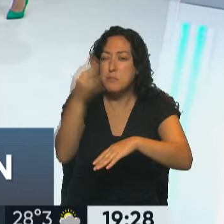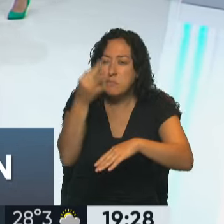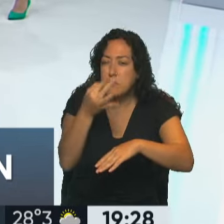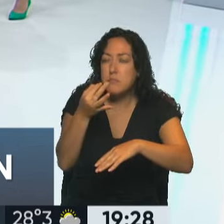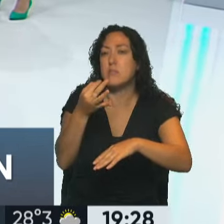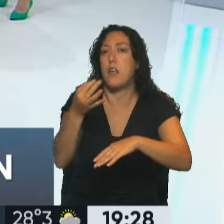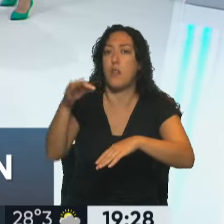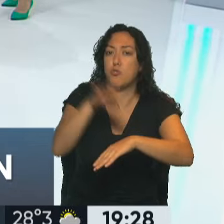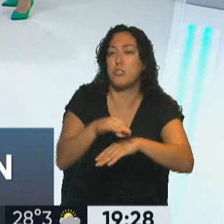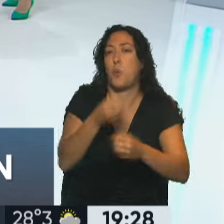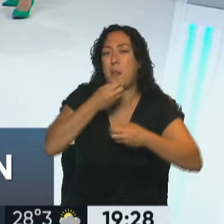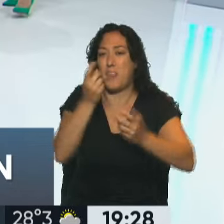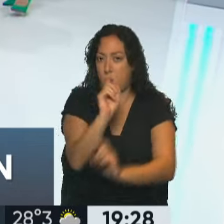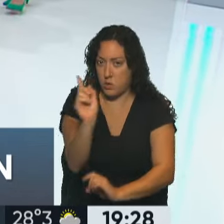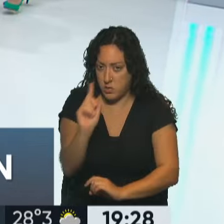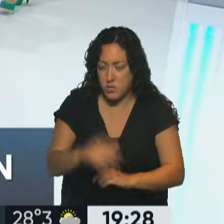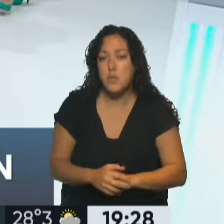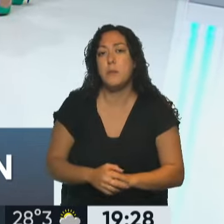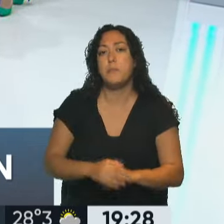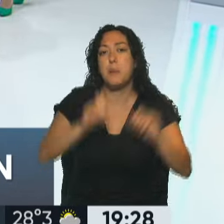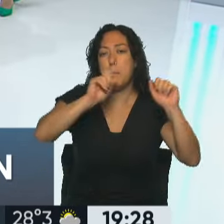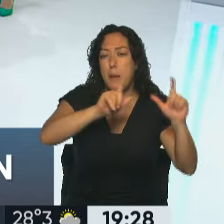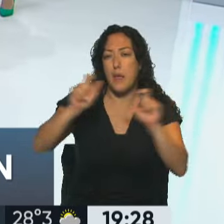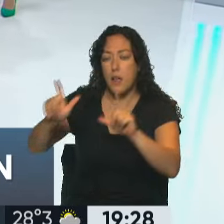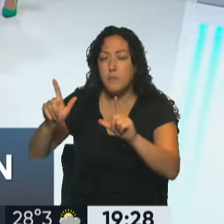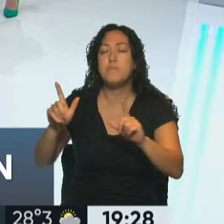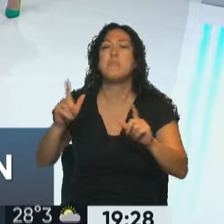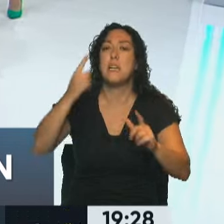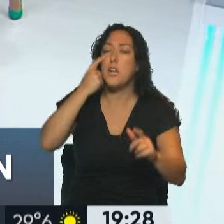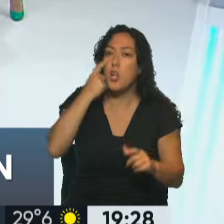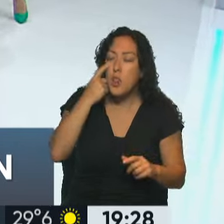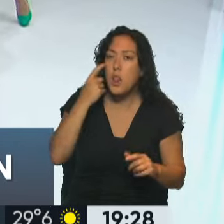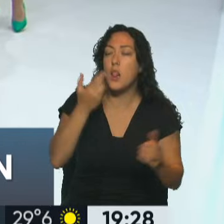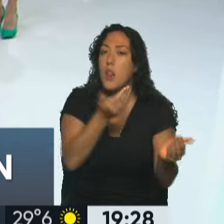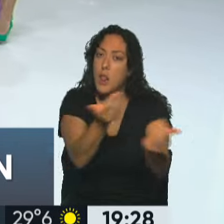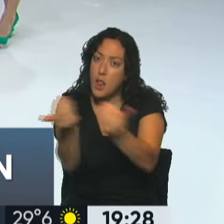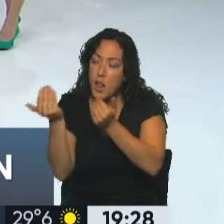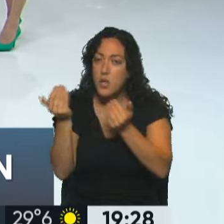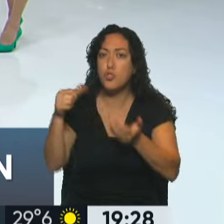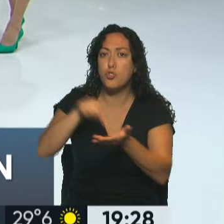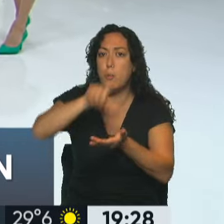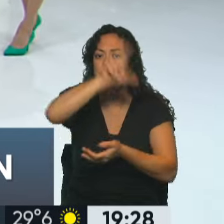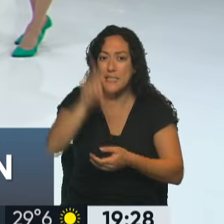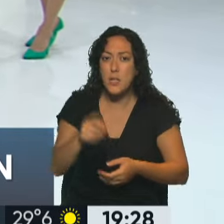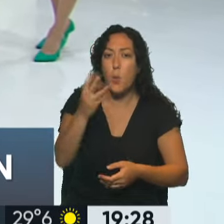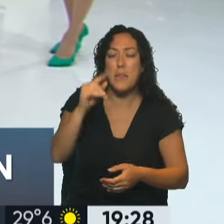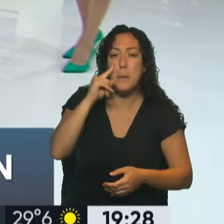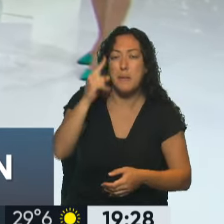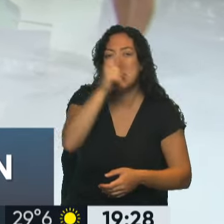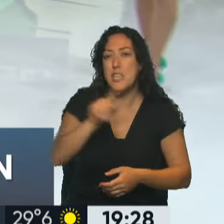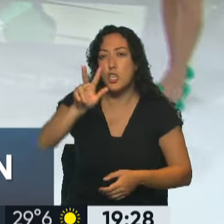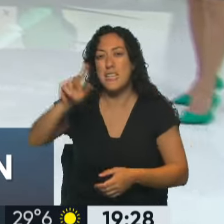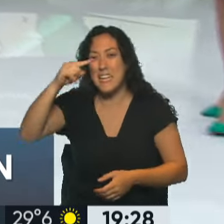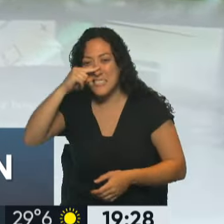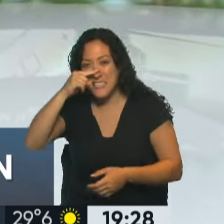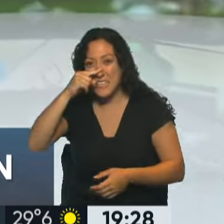decía repasar placas hablamos de el número de relevamiento el número significativo a nivel país 40137